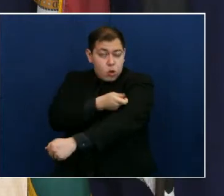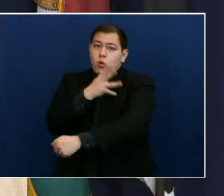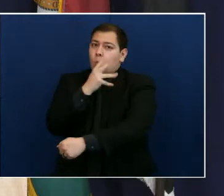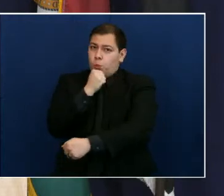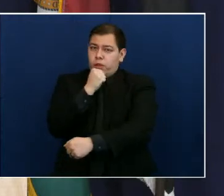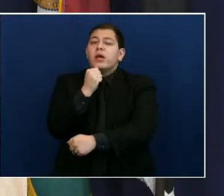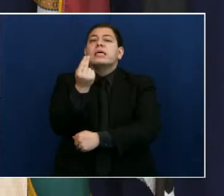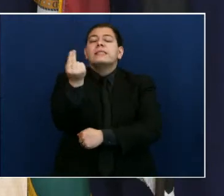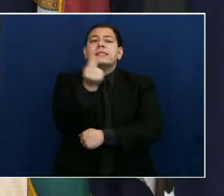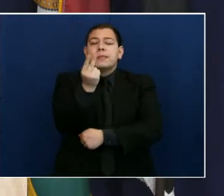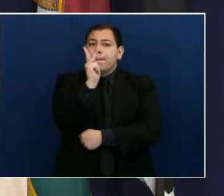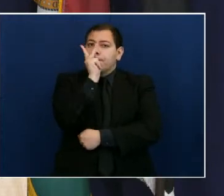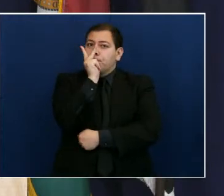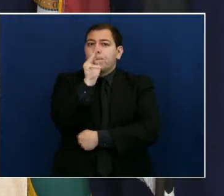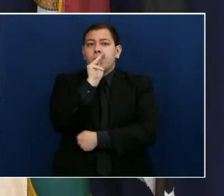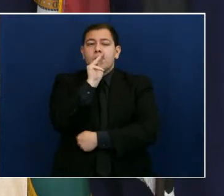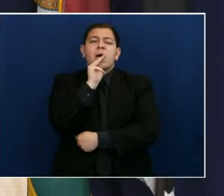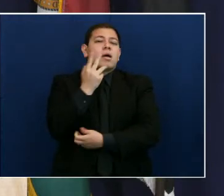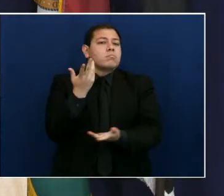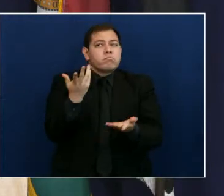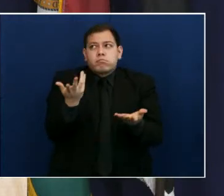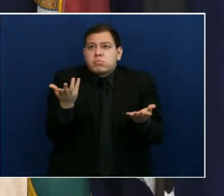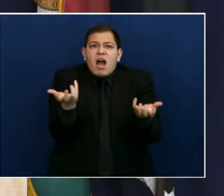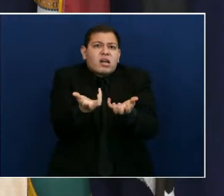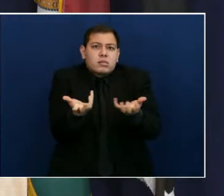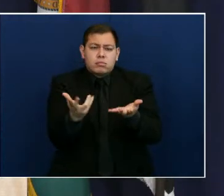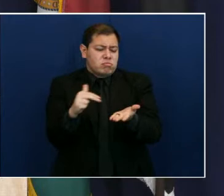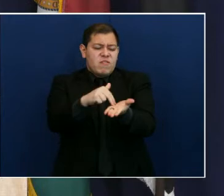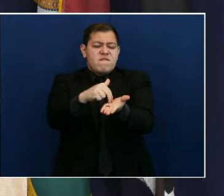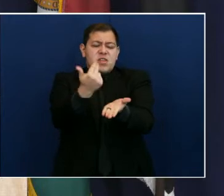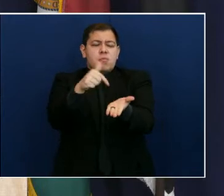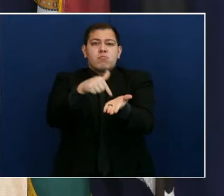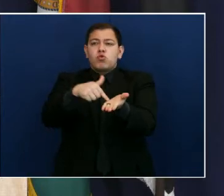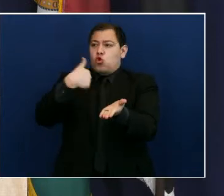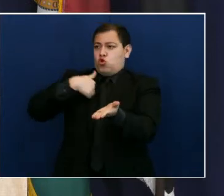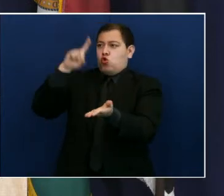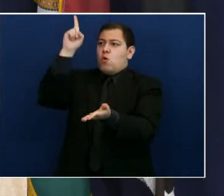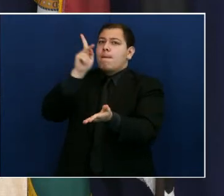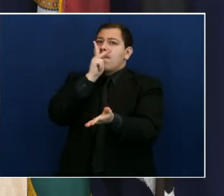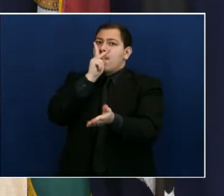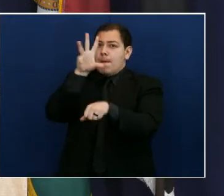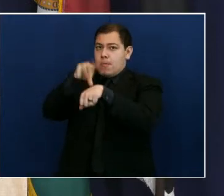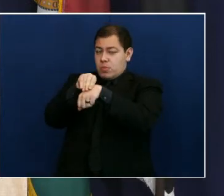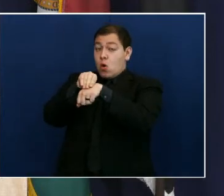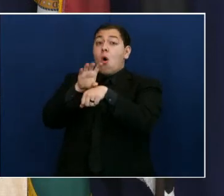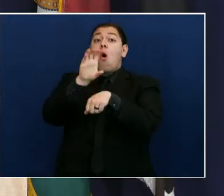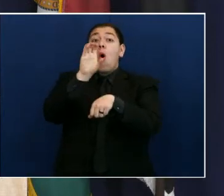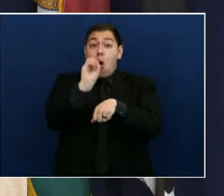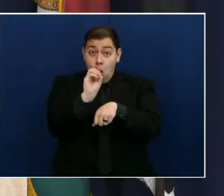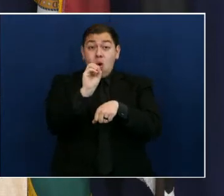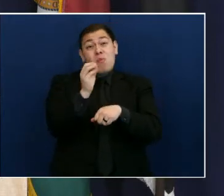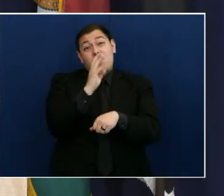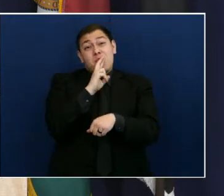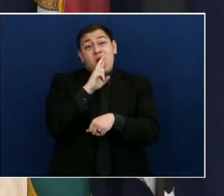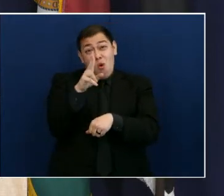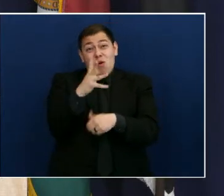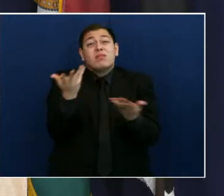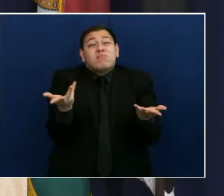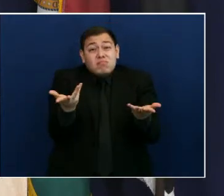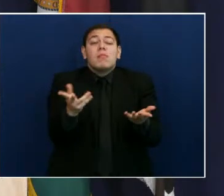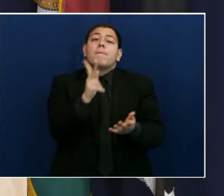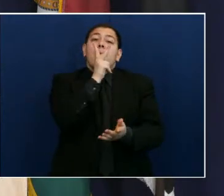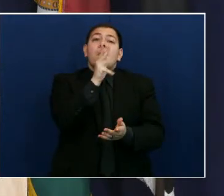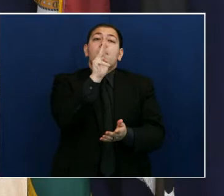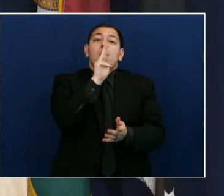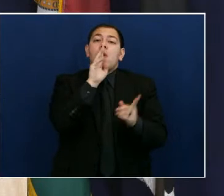tener. El padre sí se le pide que vaya la persona con el hijo a acompañarlos a las